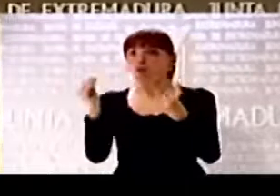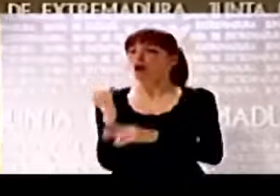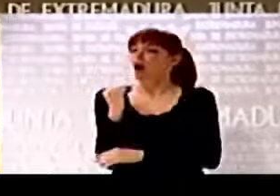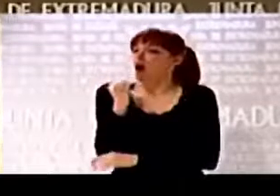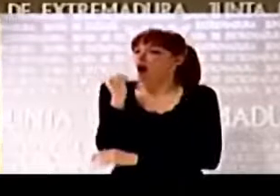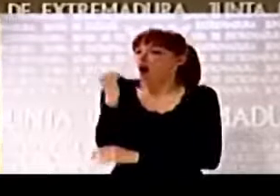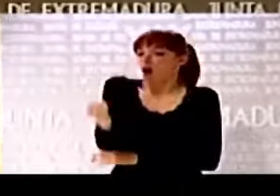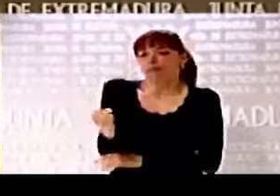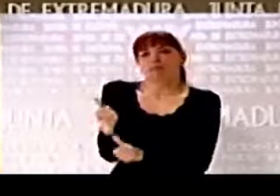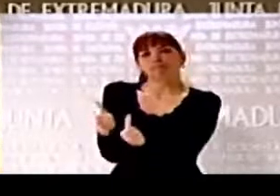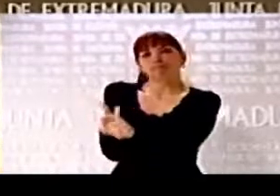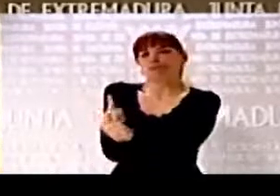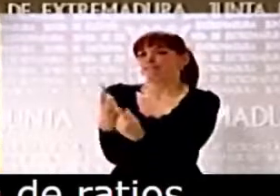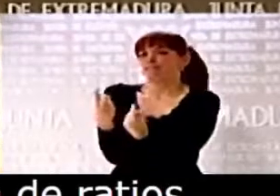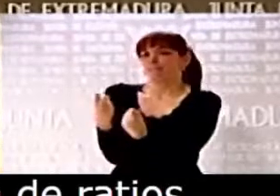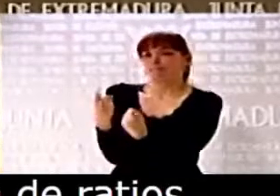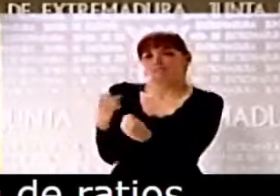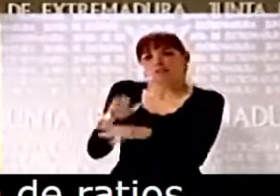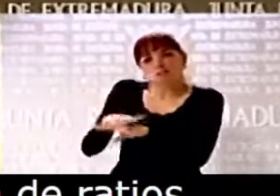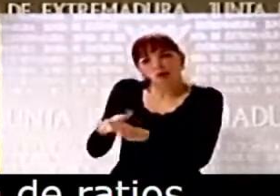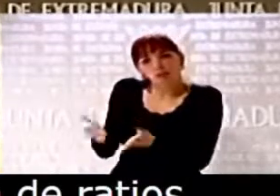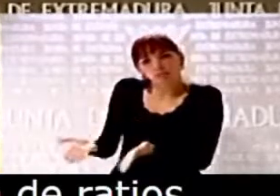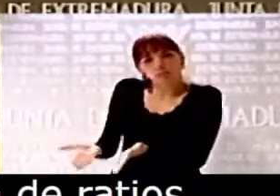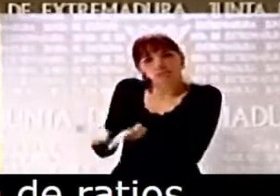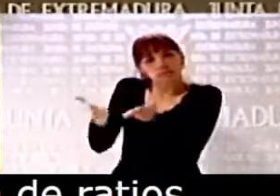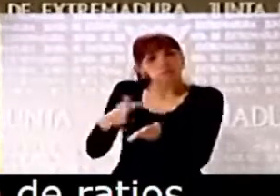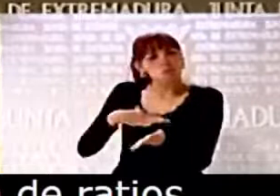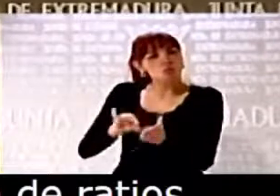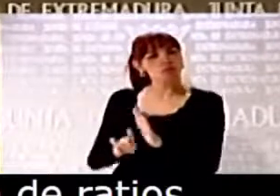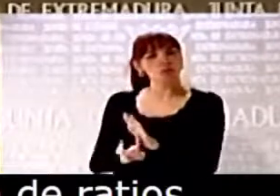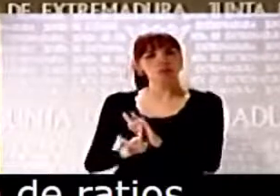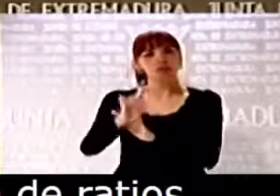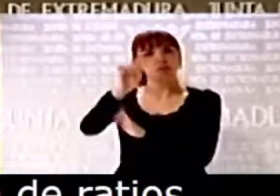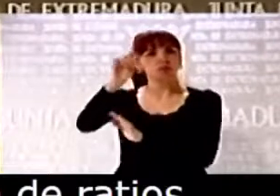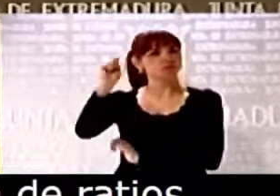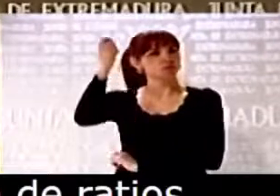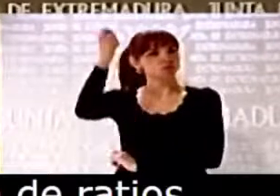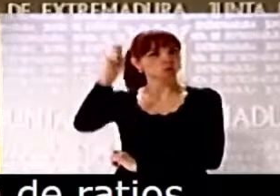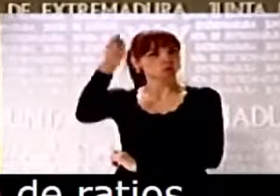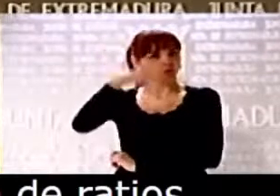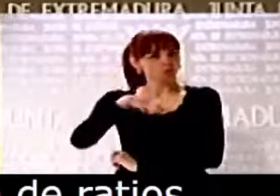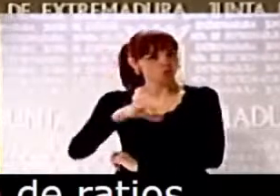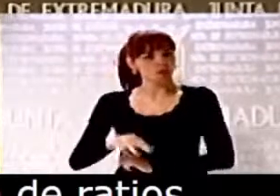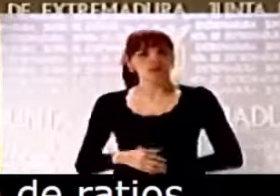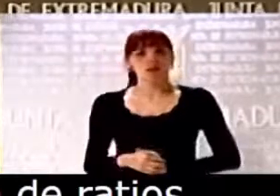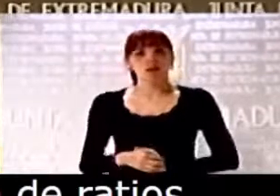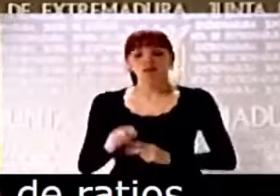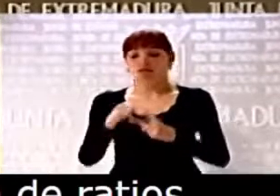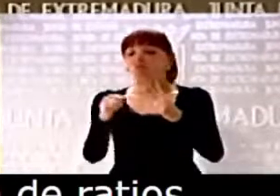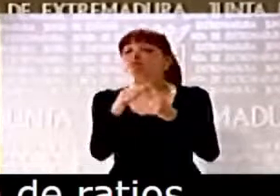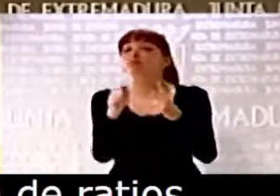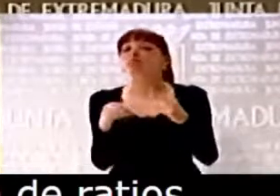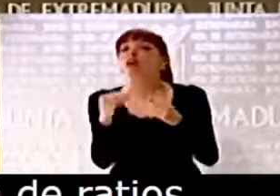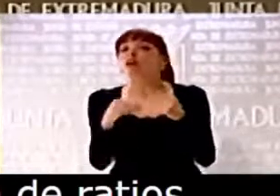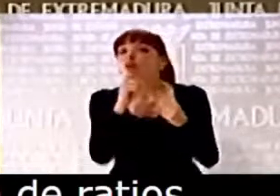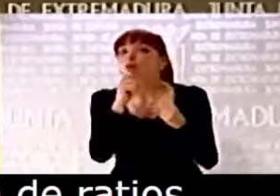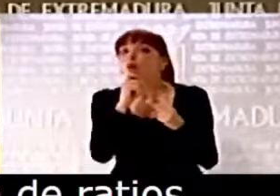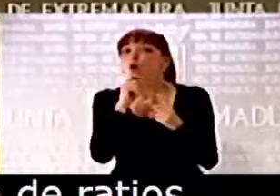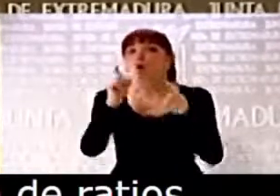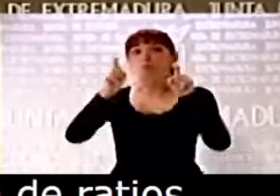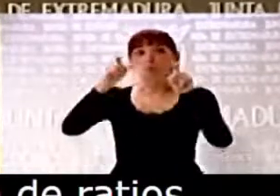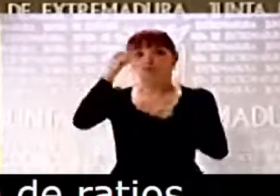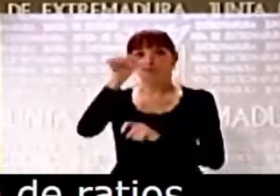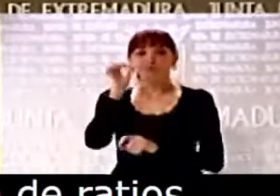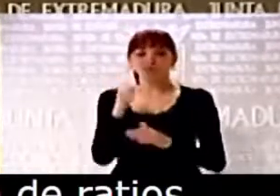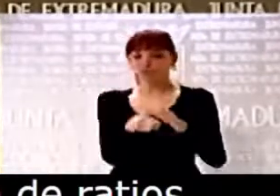poder tener una carrera pedagógica, una carrera educativa exitosa, y eso se hace poniendo más profesores y profesoras, se